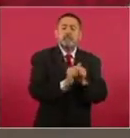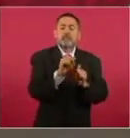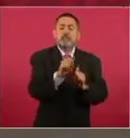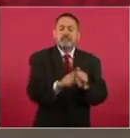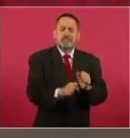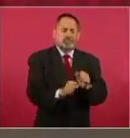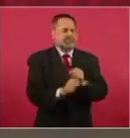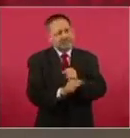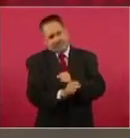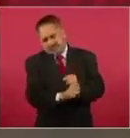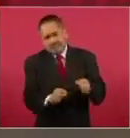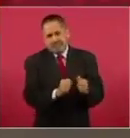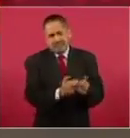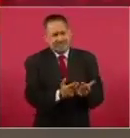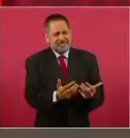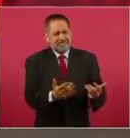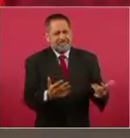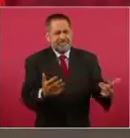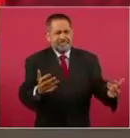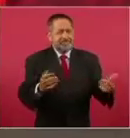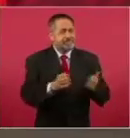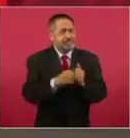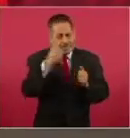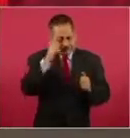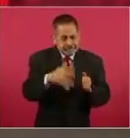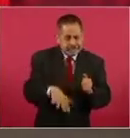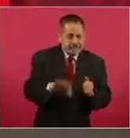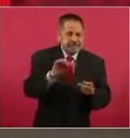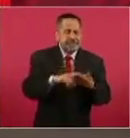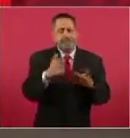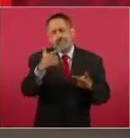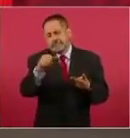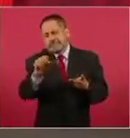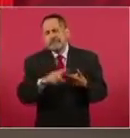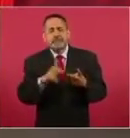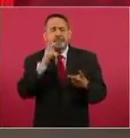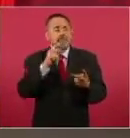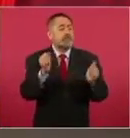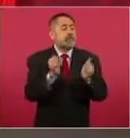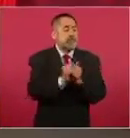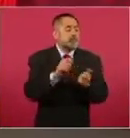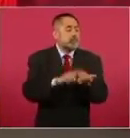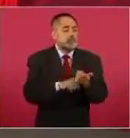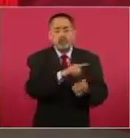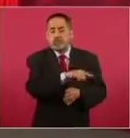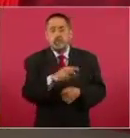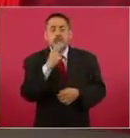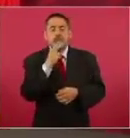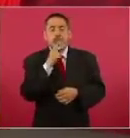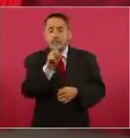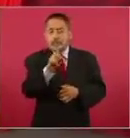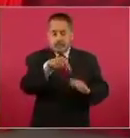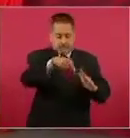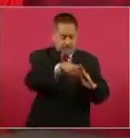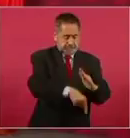perforación de pozos petroleros la extracción de gas mediante frac